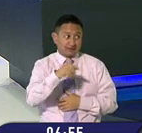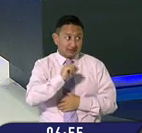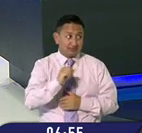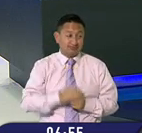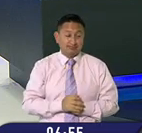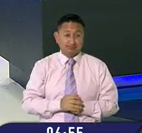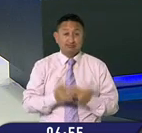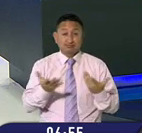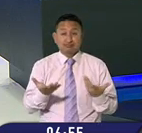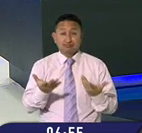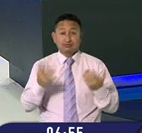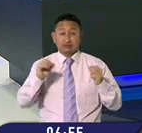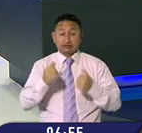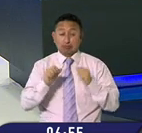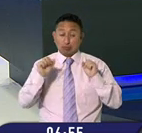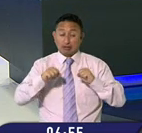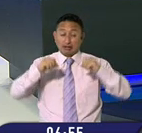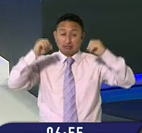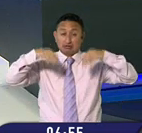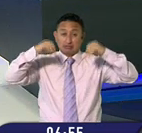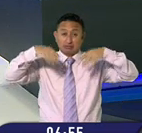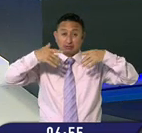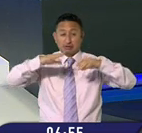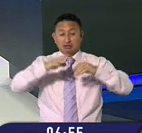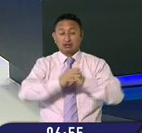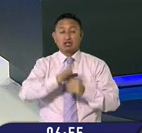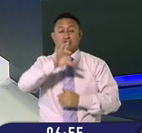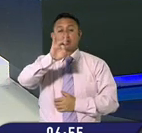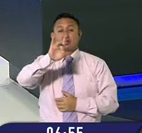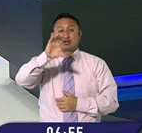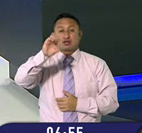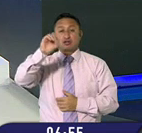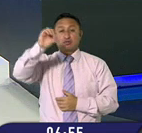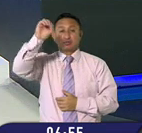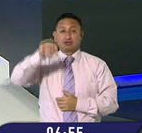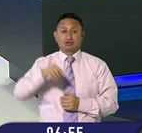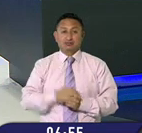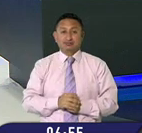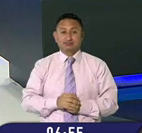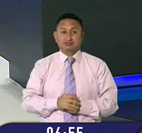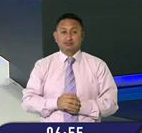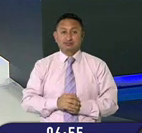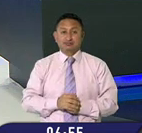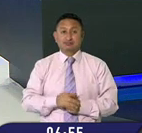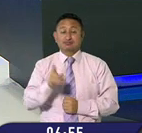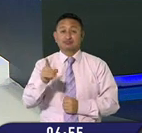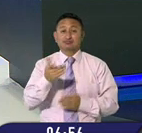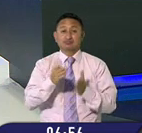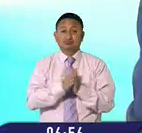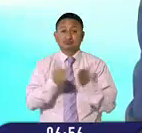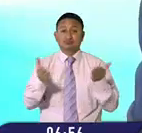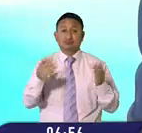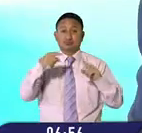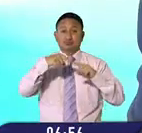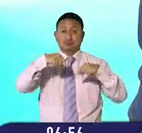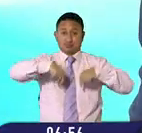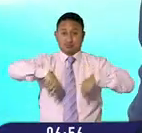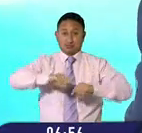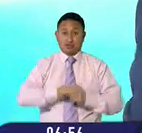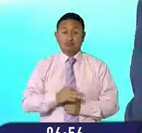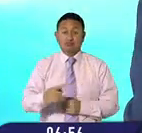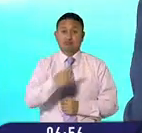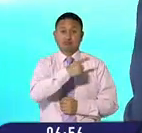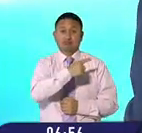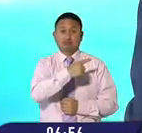al 80% en la capital de la República. Diario El Comercio ha llegado a nuestro sitio de trabajo también. Ahí lo estamos viendo al Diario El Comercio,